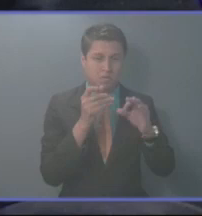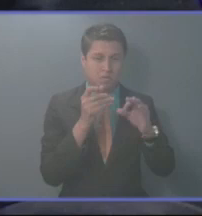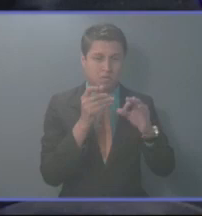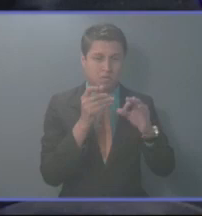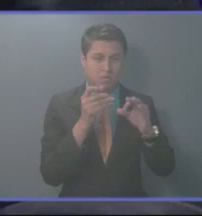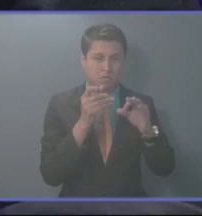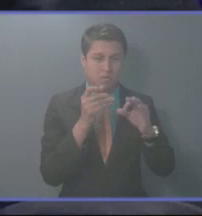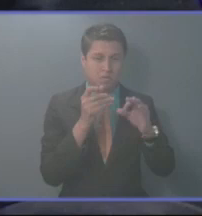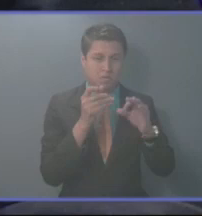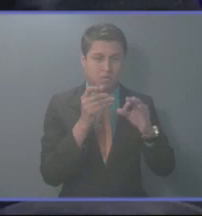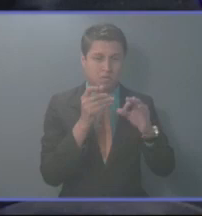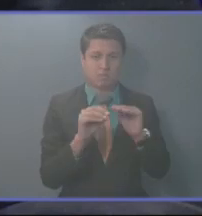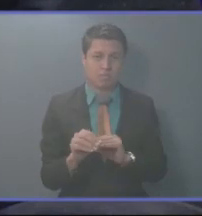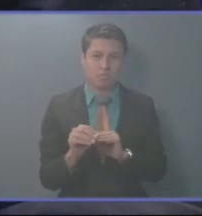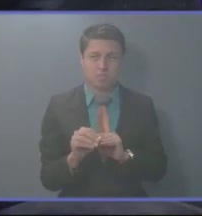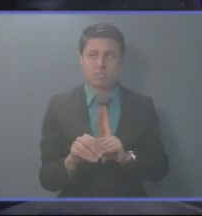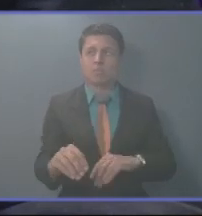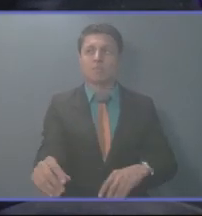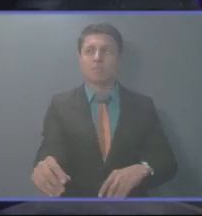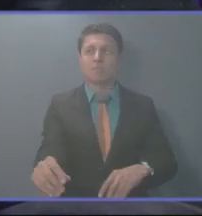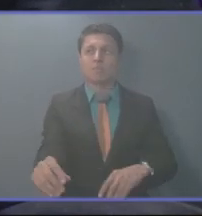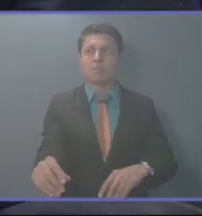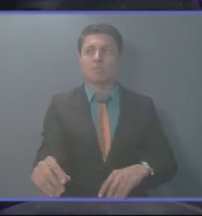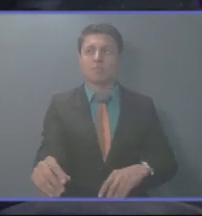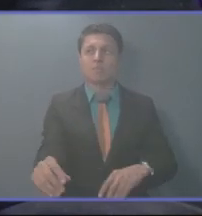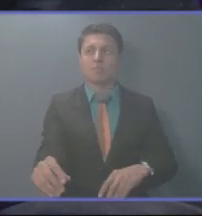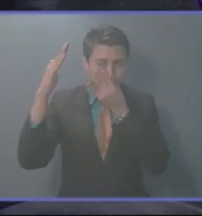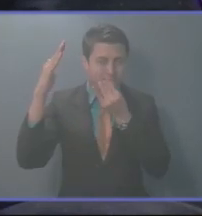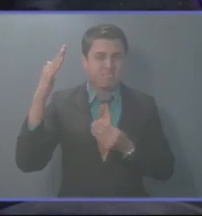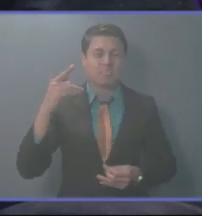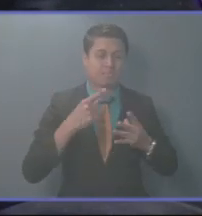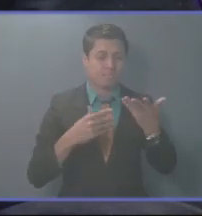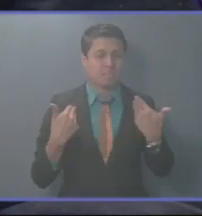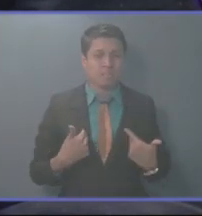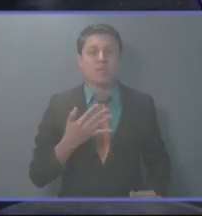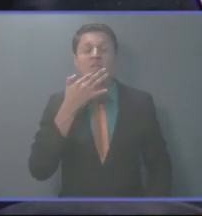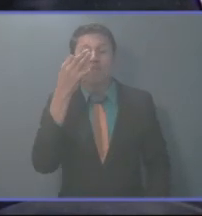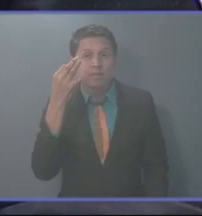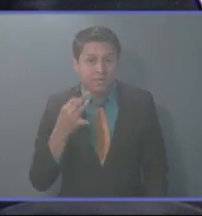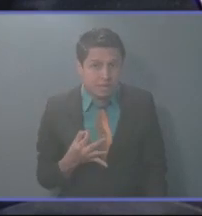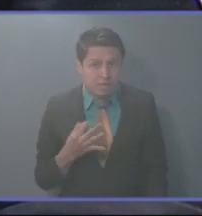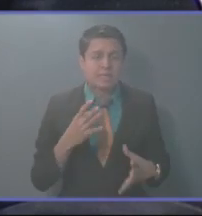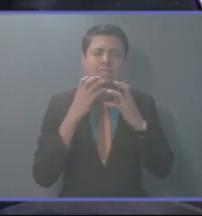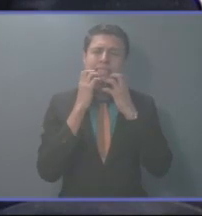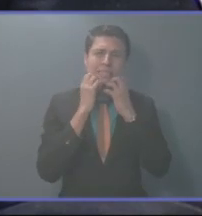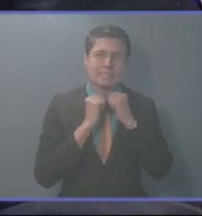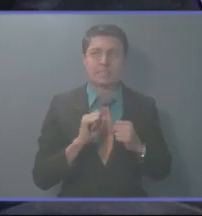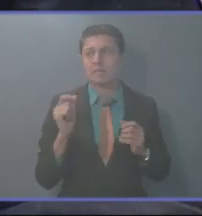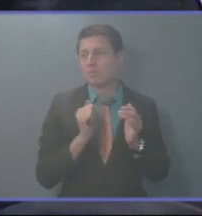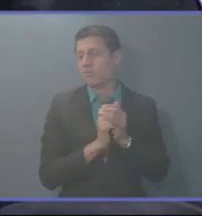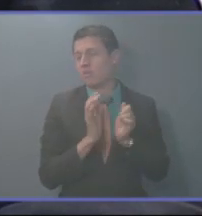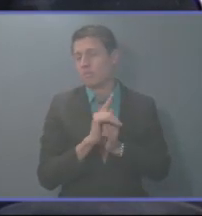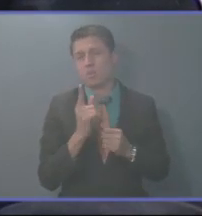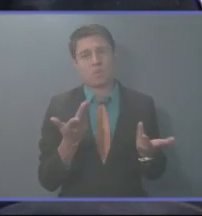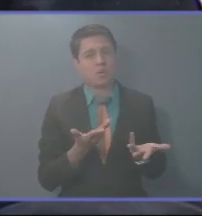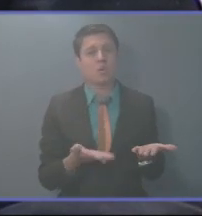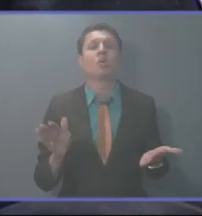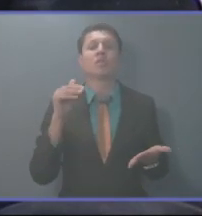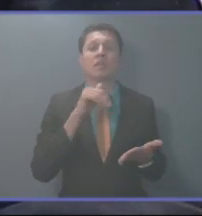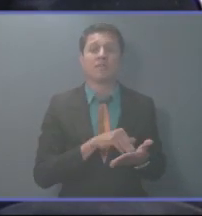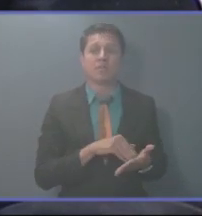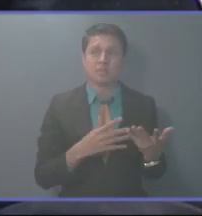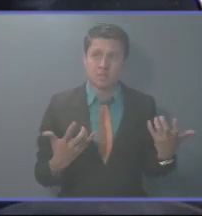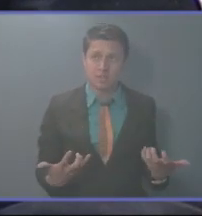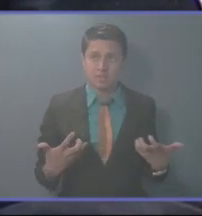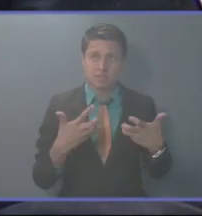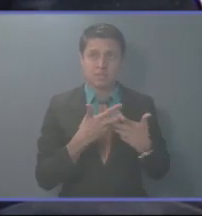cumplimiento de las obligaciones del Estado relacionadas con el derecho a la verdad, las garantías de no repetición y la reparación